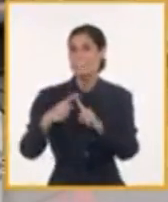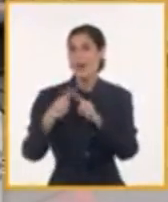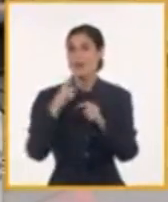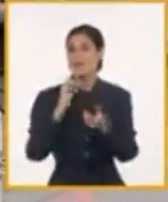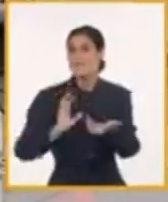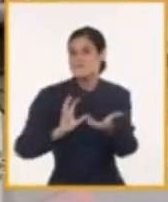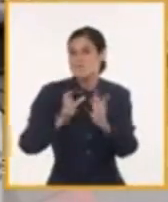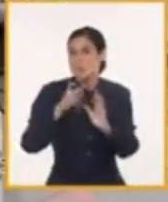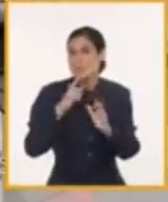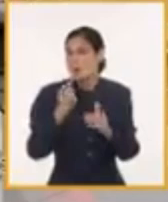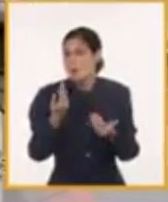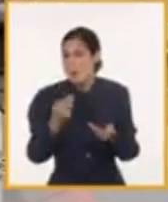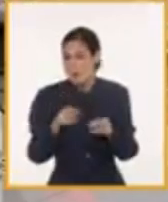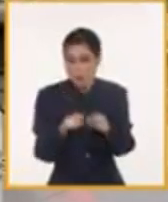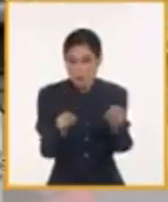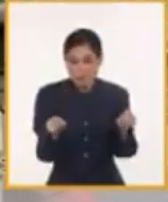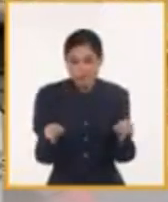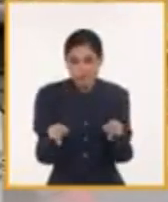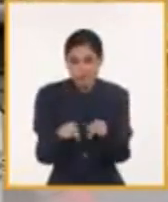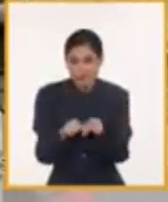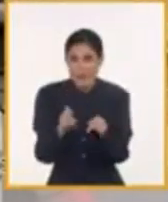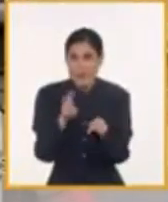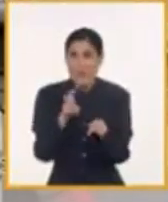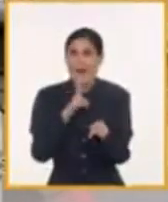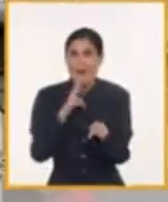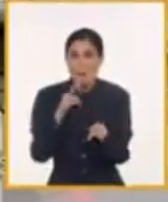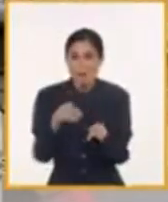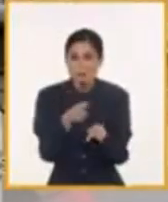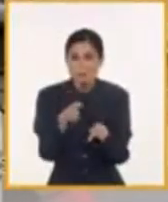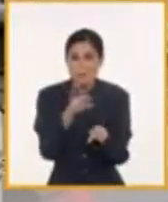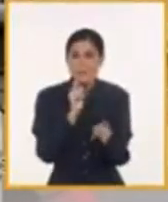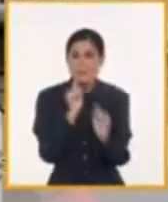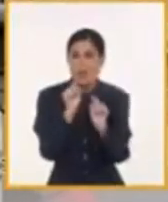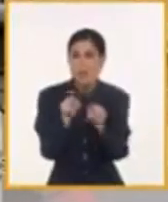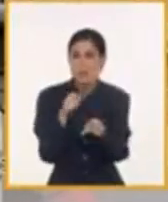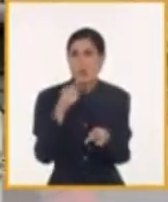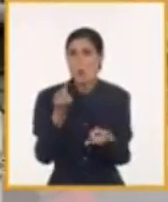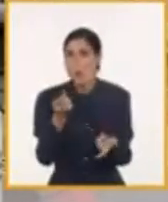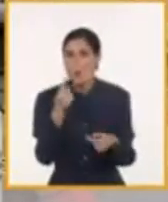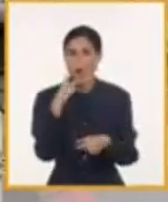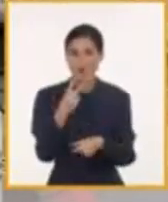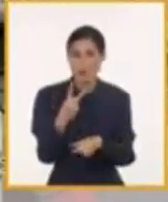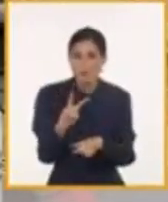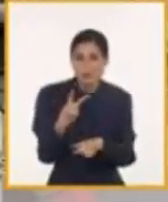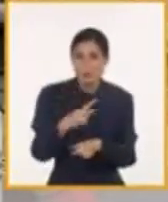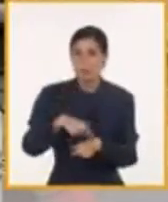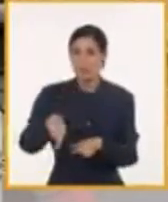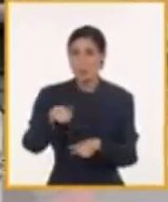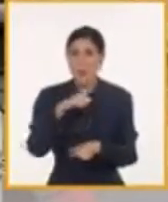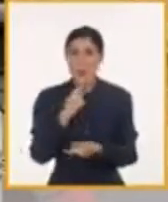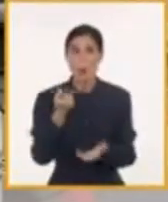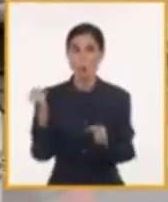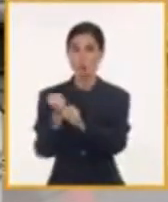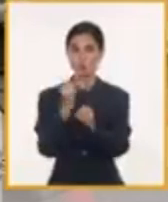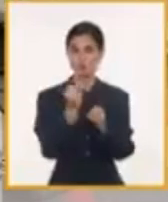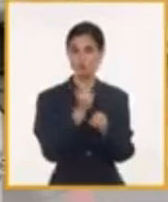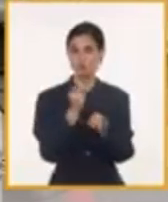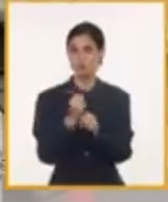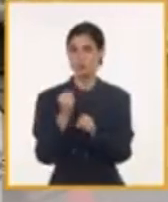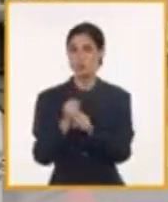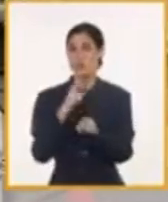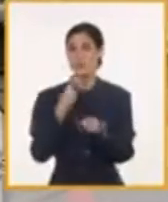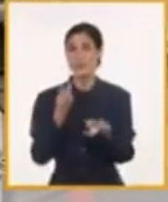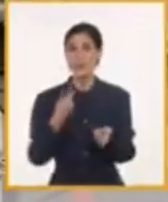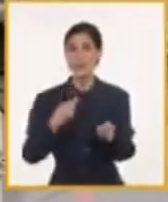de la acuicultura, pues puedan trabajar en ese incremento de las exportaciones, puedan trabajar también en la posibilidad de